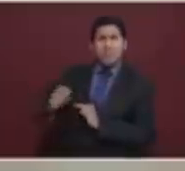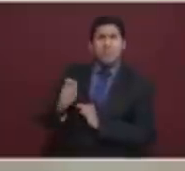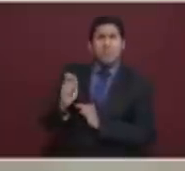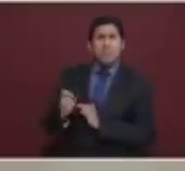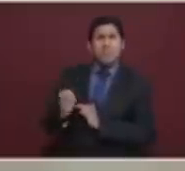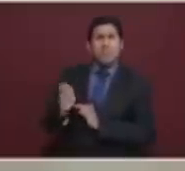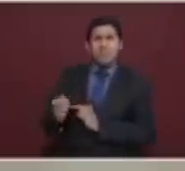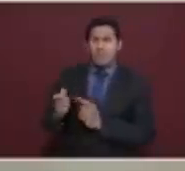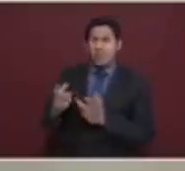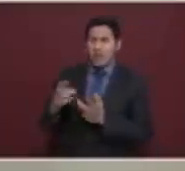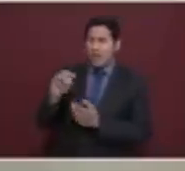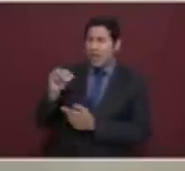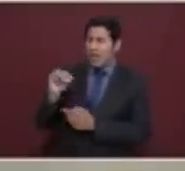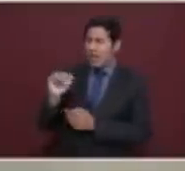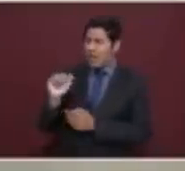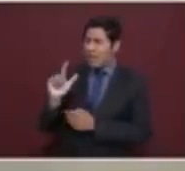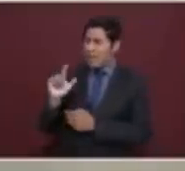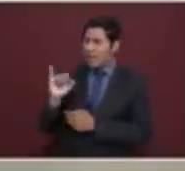la malinche